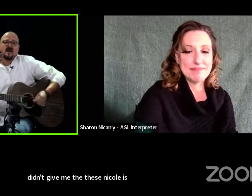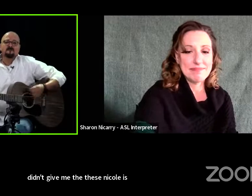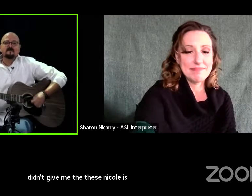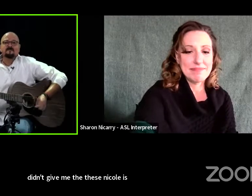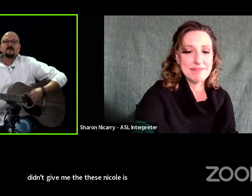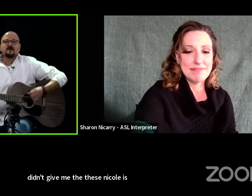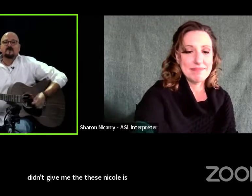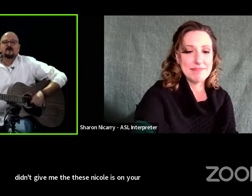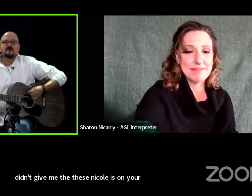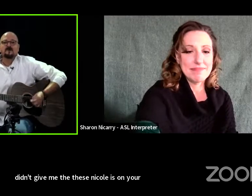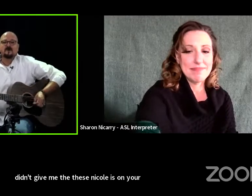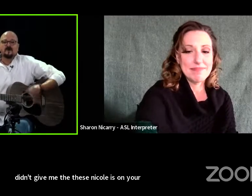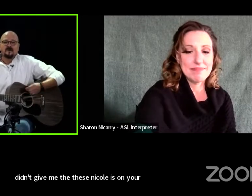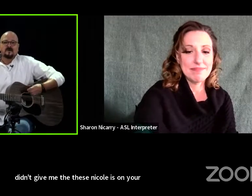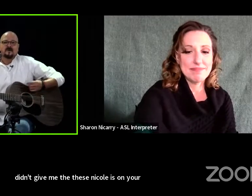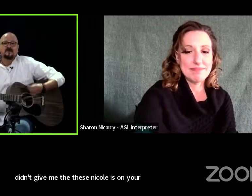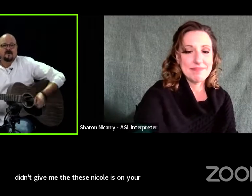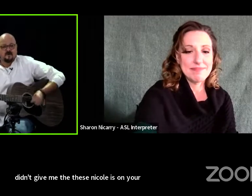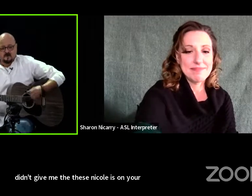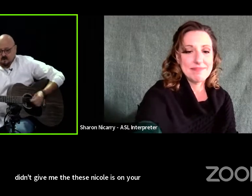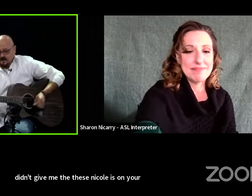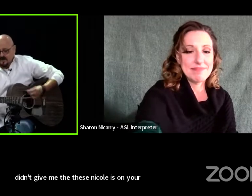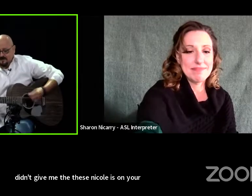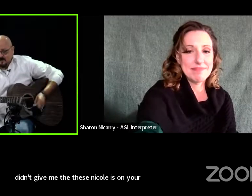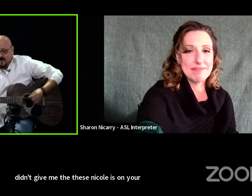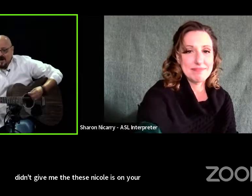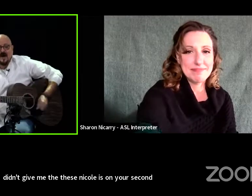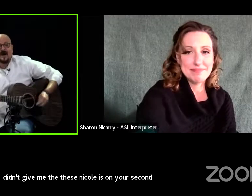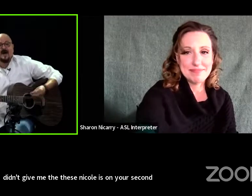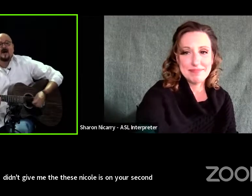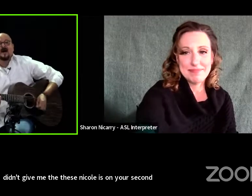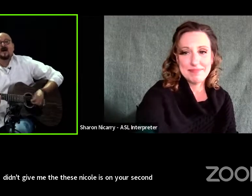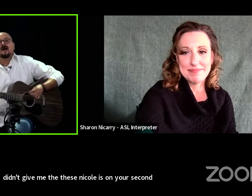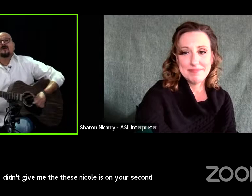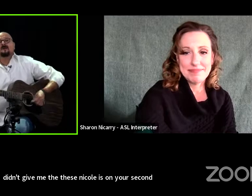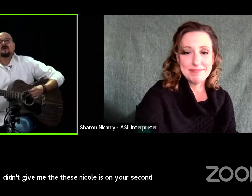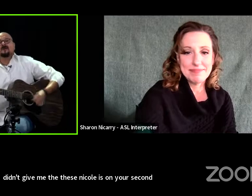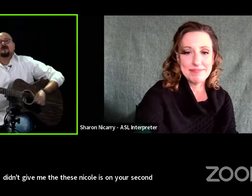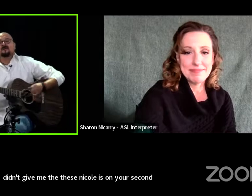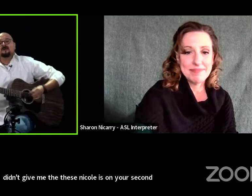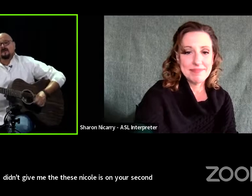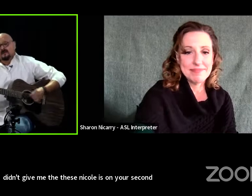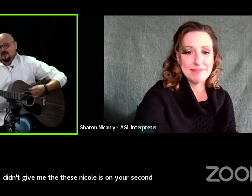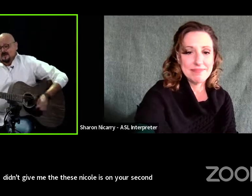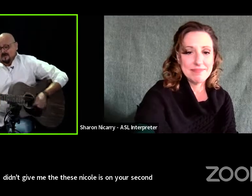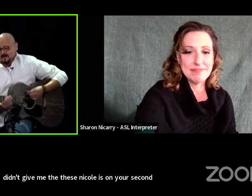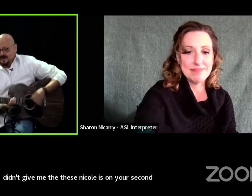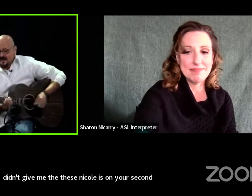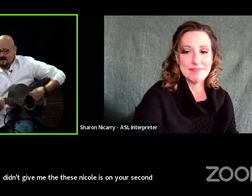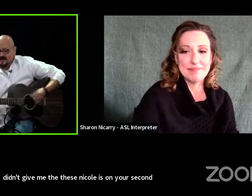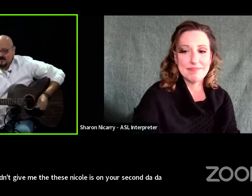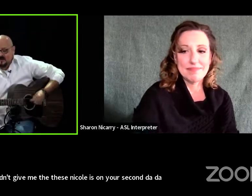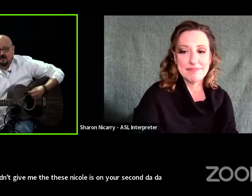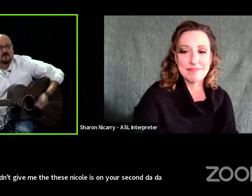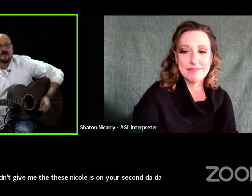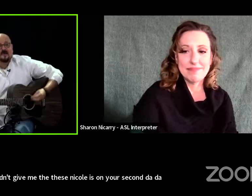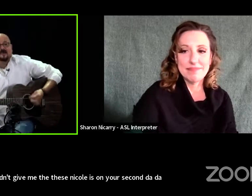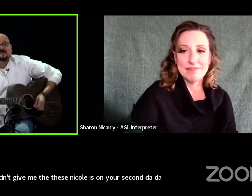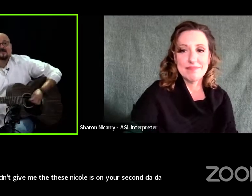a cambio un amor barato. Ya no